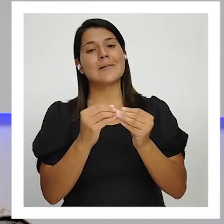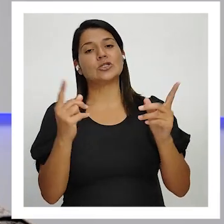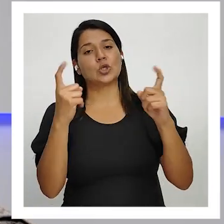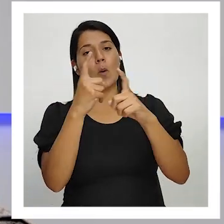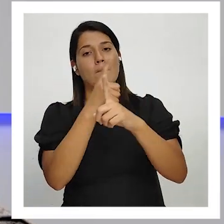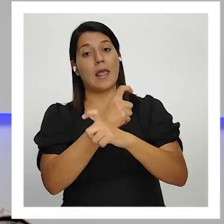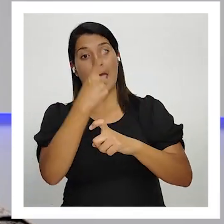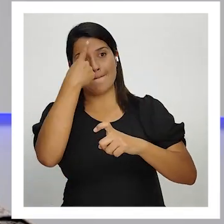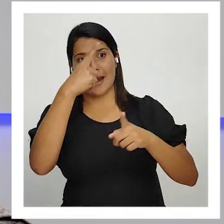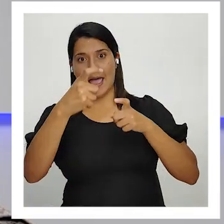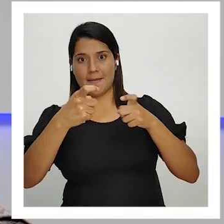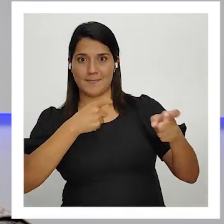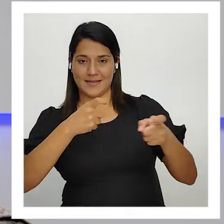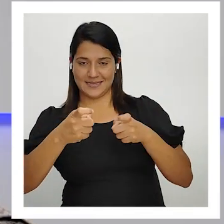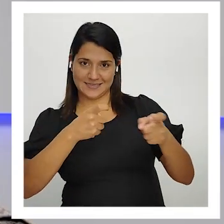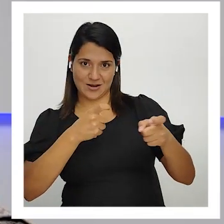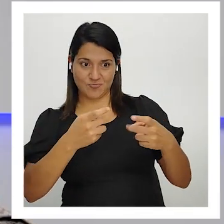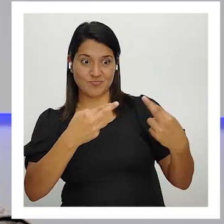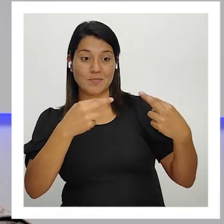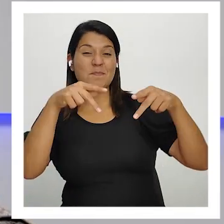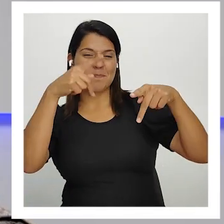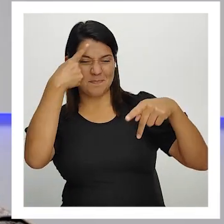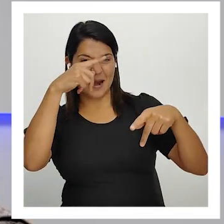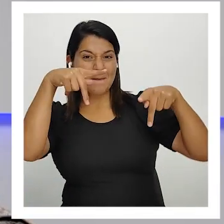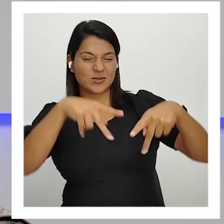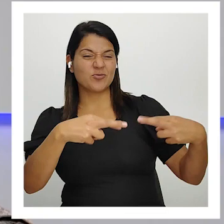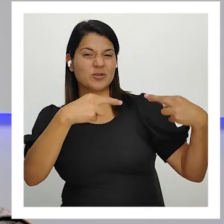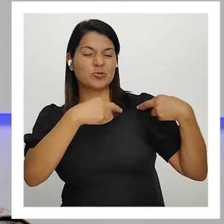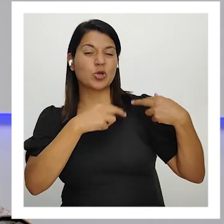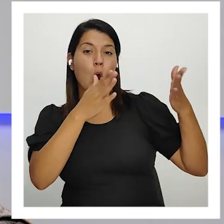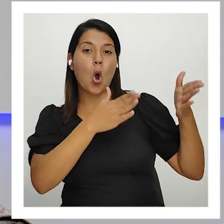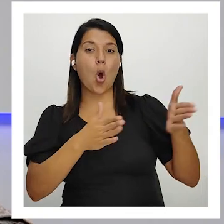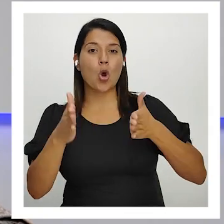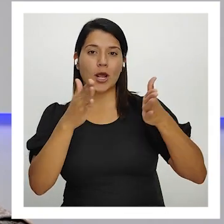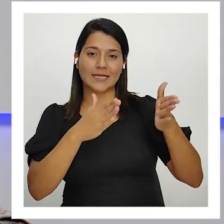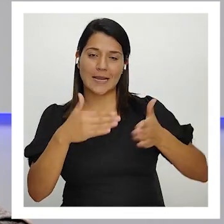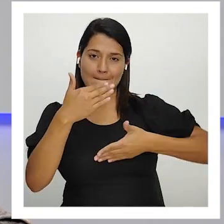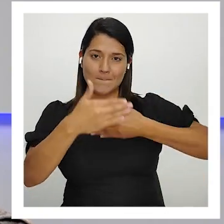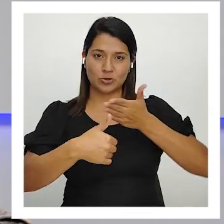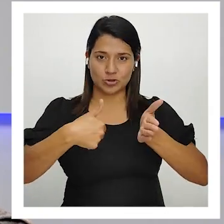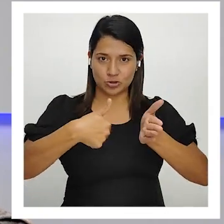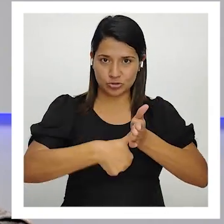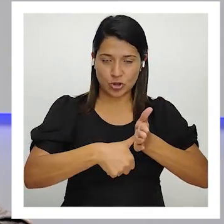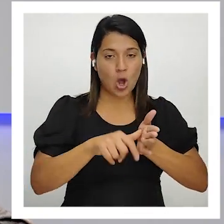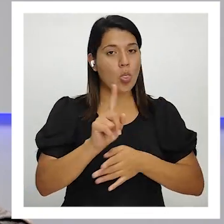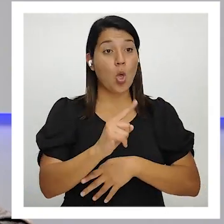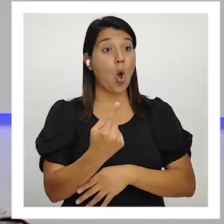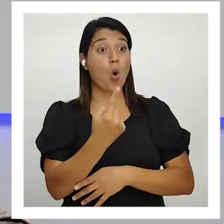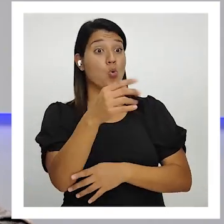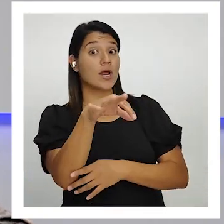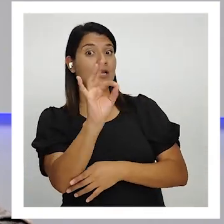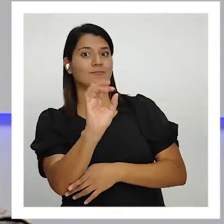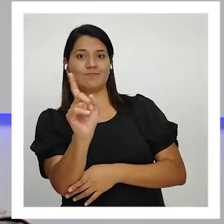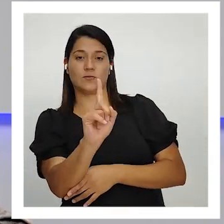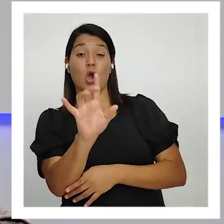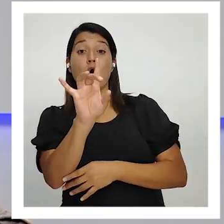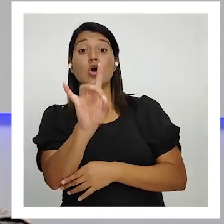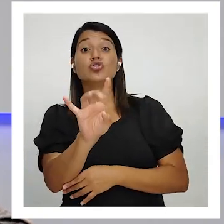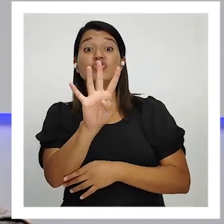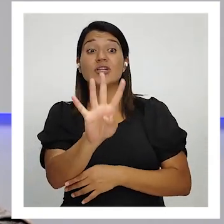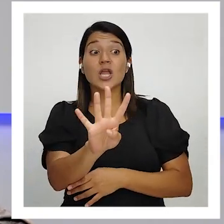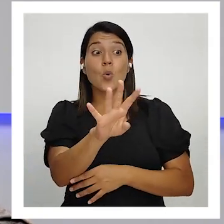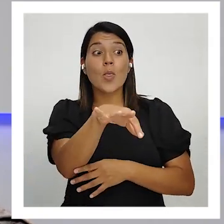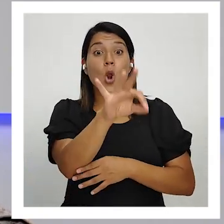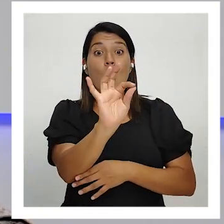de organizar. No es en realidad una elección, son 84 elecciones completamente independientes, solamente